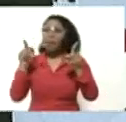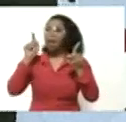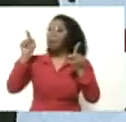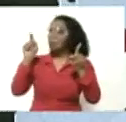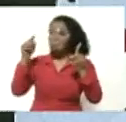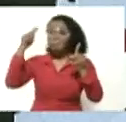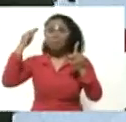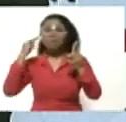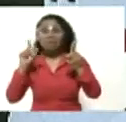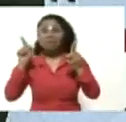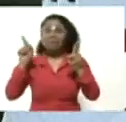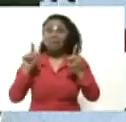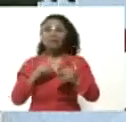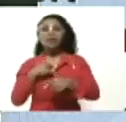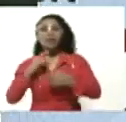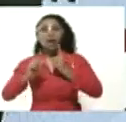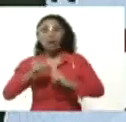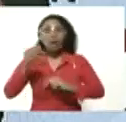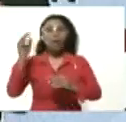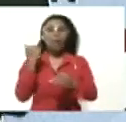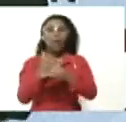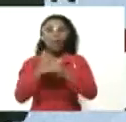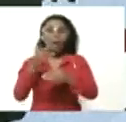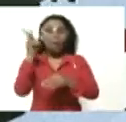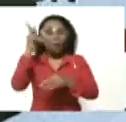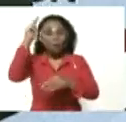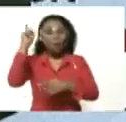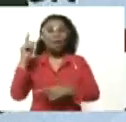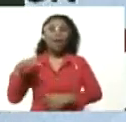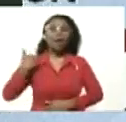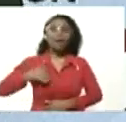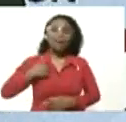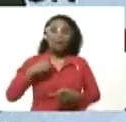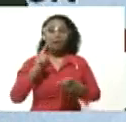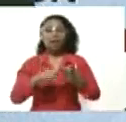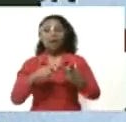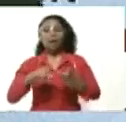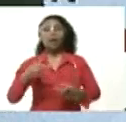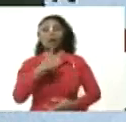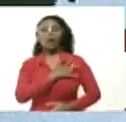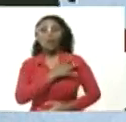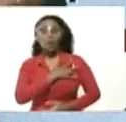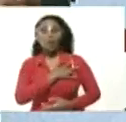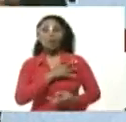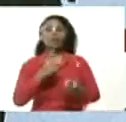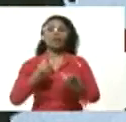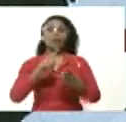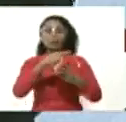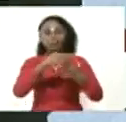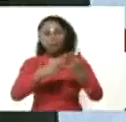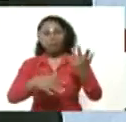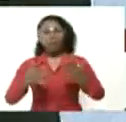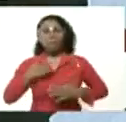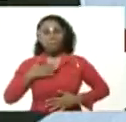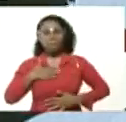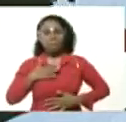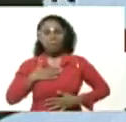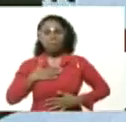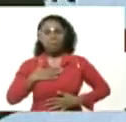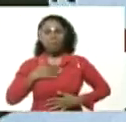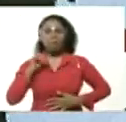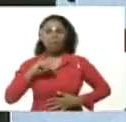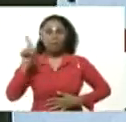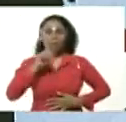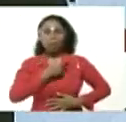Igual que hacen con Pedro Castillo en Perú, con Alberto Fernández en Argentina, con Lula en Brasil, con Arce en Bolivia, con Pablo Iglesias o conmigo mismo en